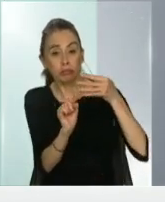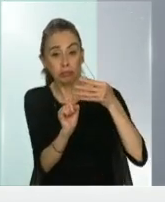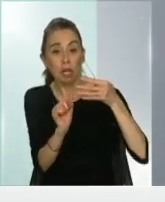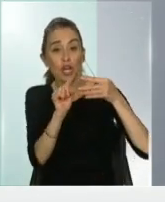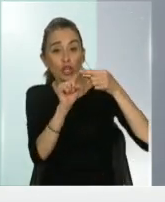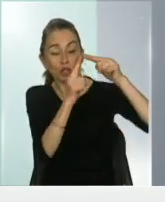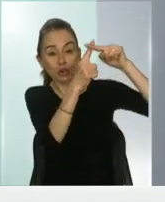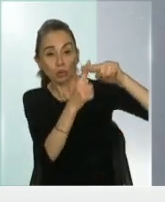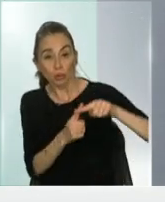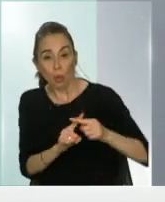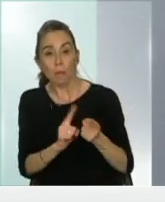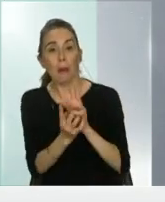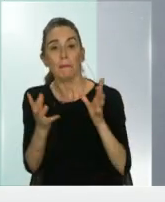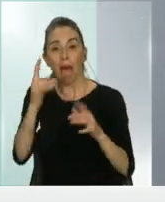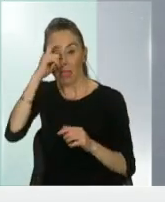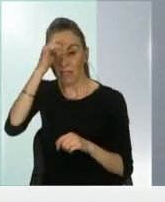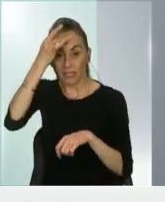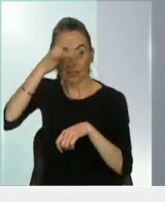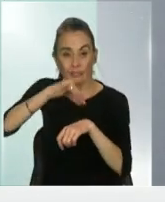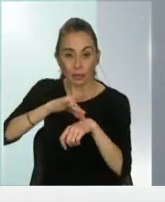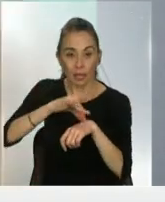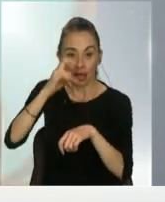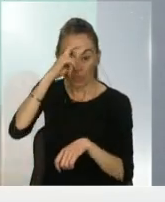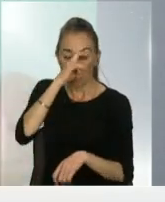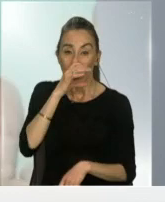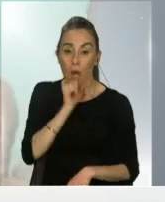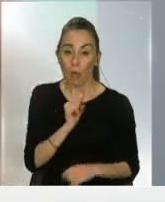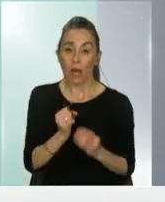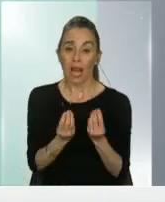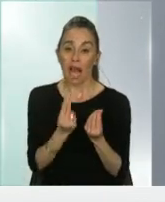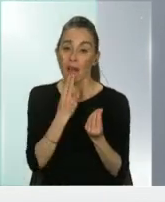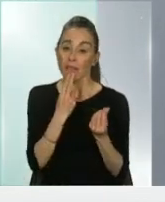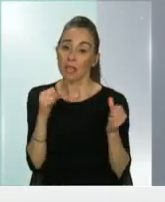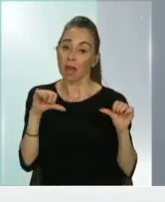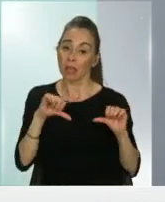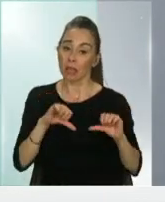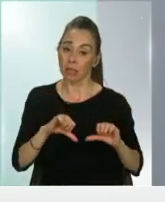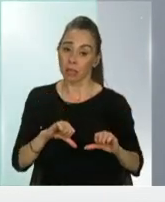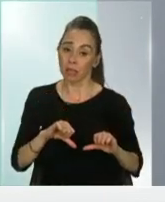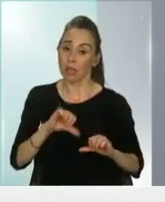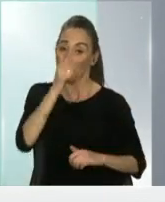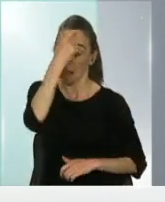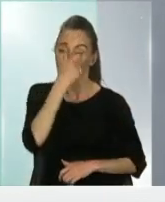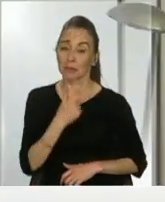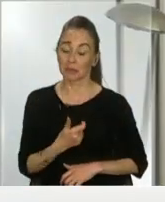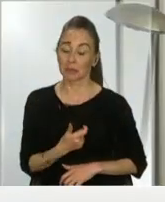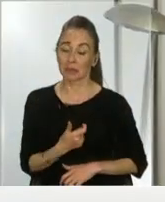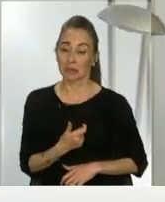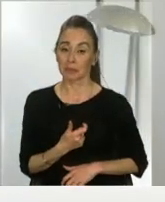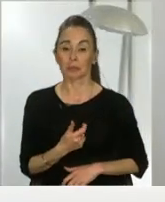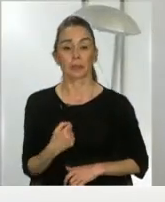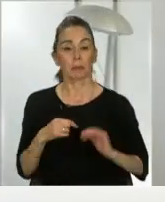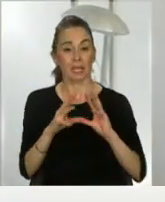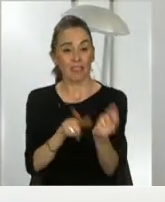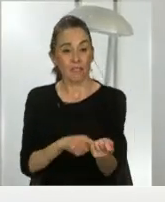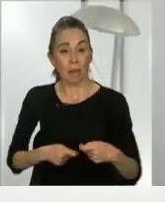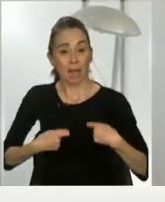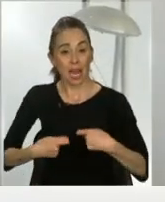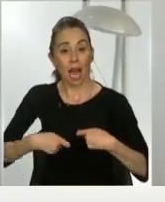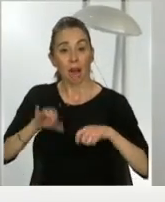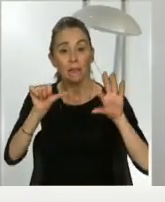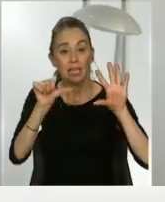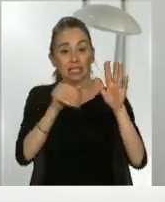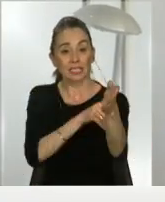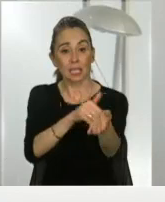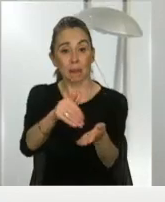complejo va a ser el cuadro y más difícil de sobrellevar en cuanto a la calidad de vida de la persona. Mi familia gasta más de 6